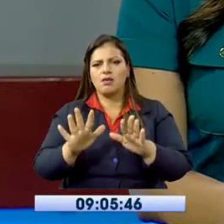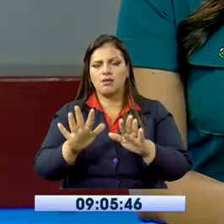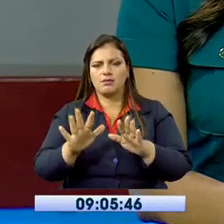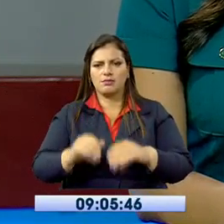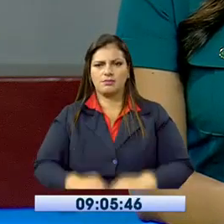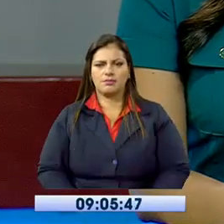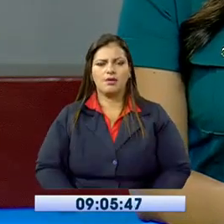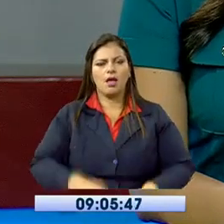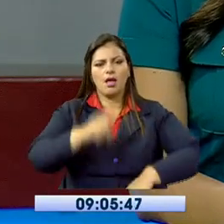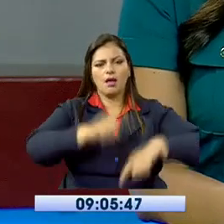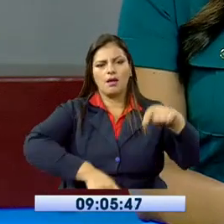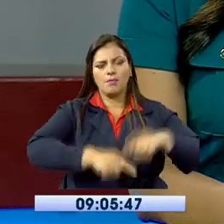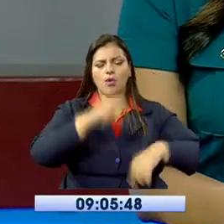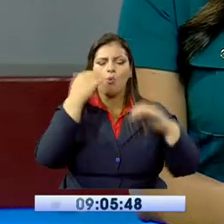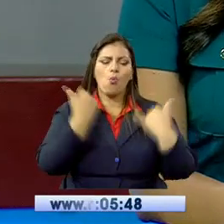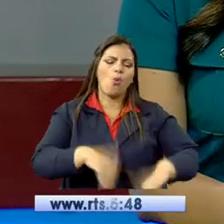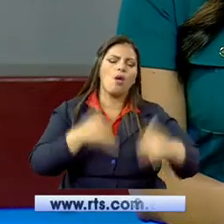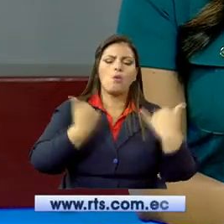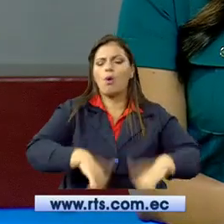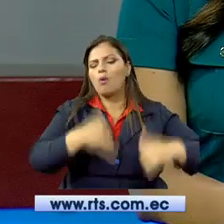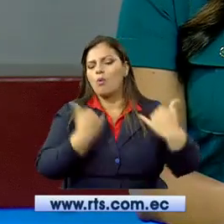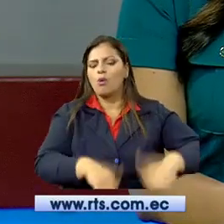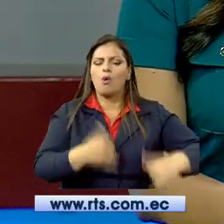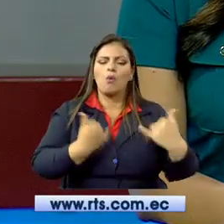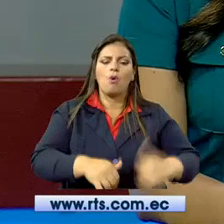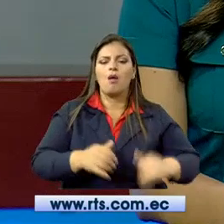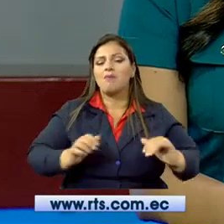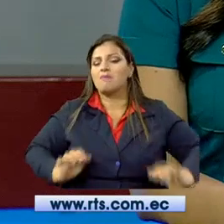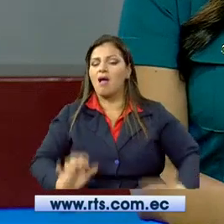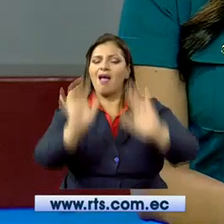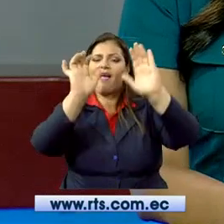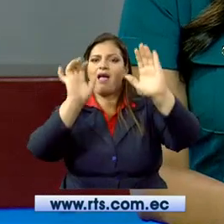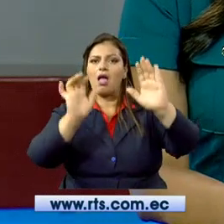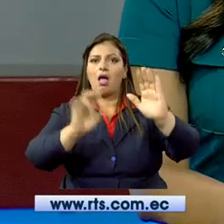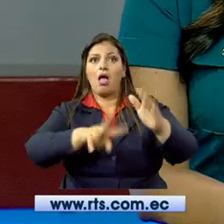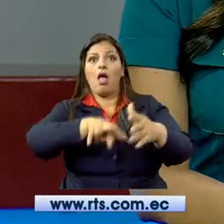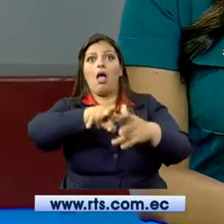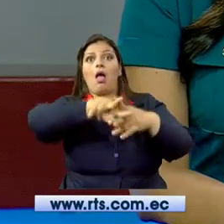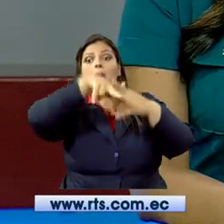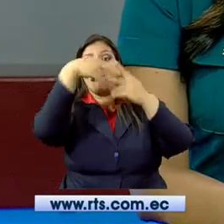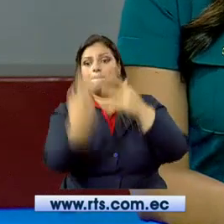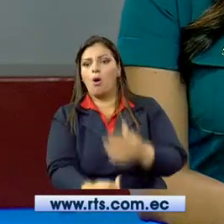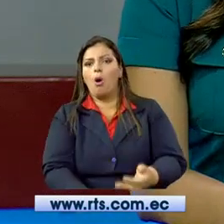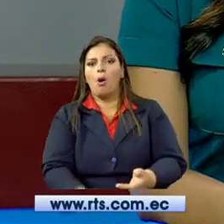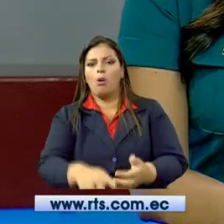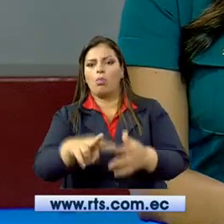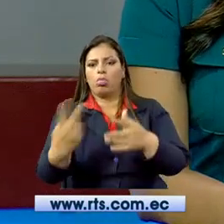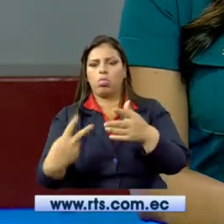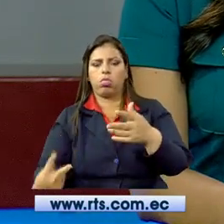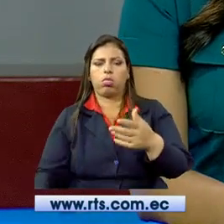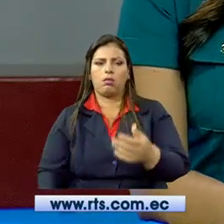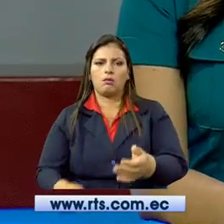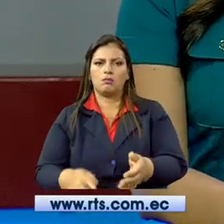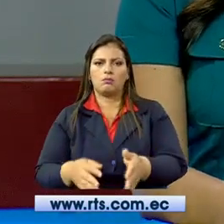en el lugar cuando jugaba con sus amigos. De momento, equipo especializado realiza las labores de búsqueda del